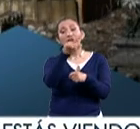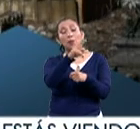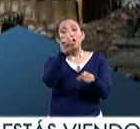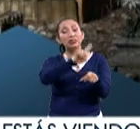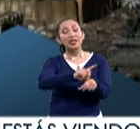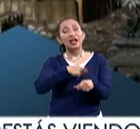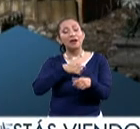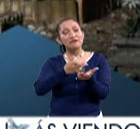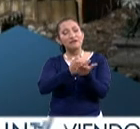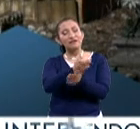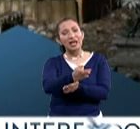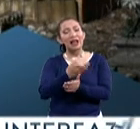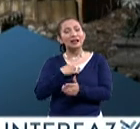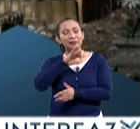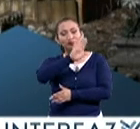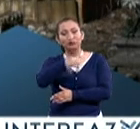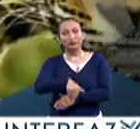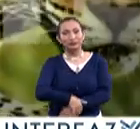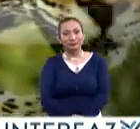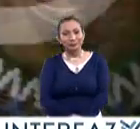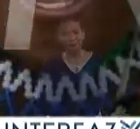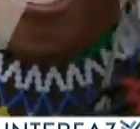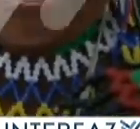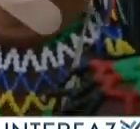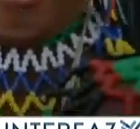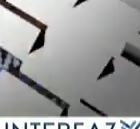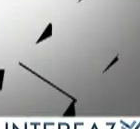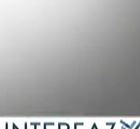como el Día de los Fieles Difuntos.